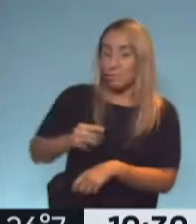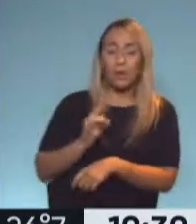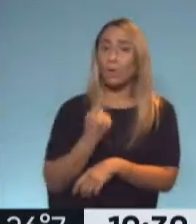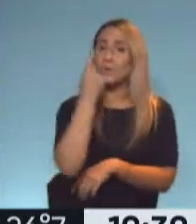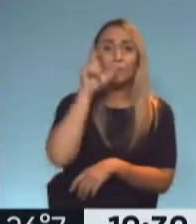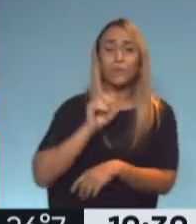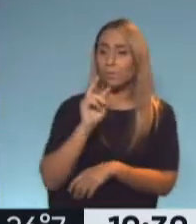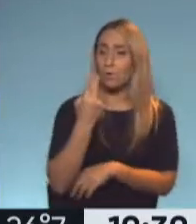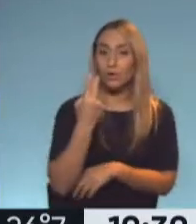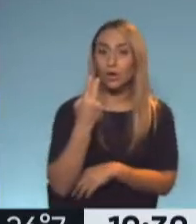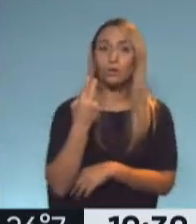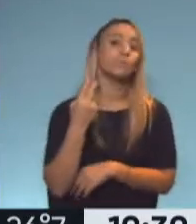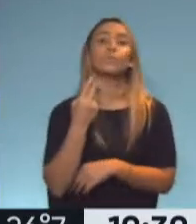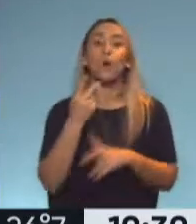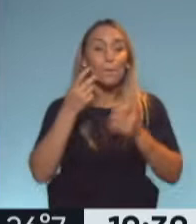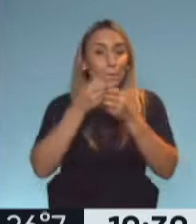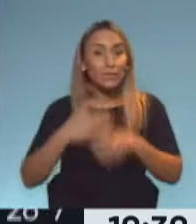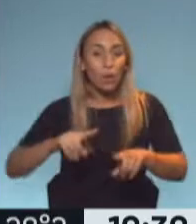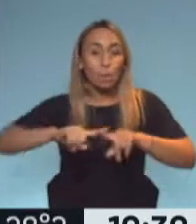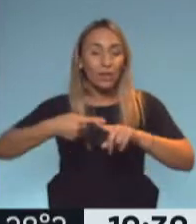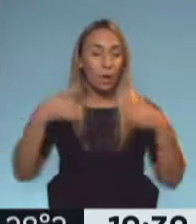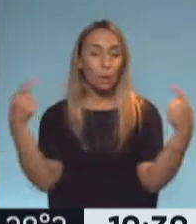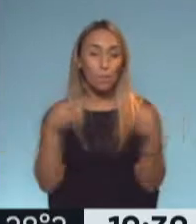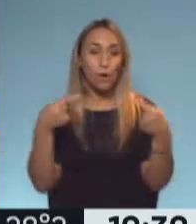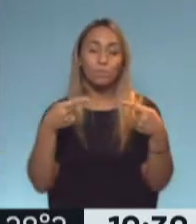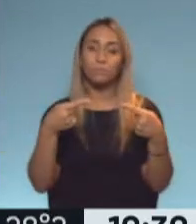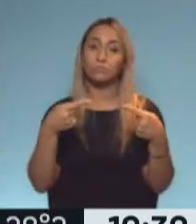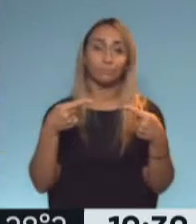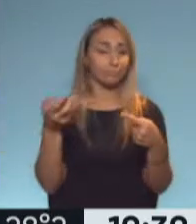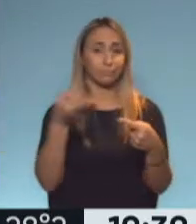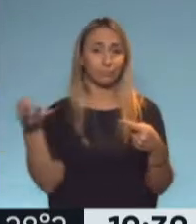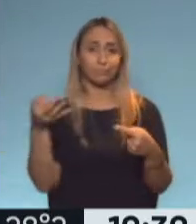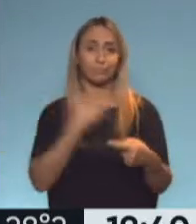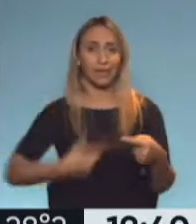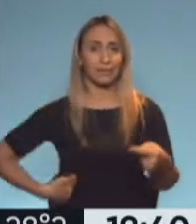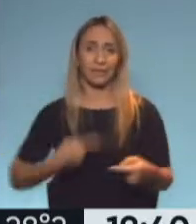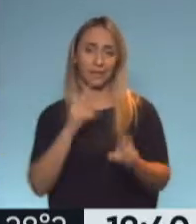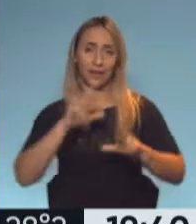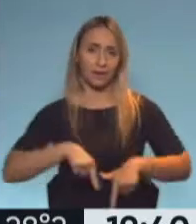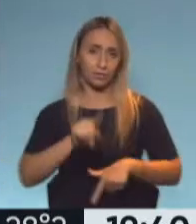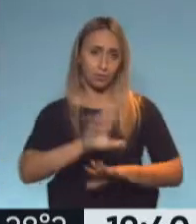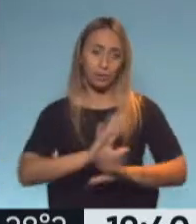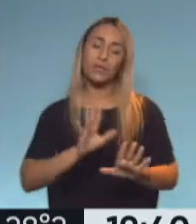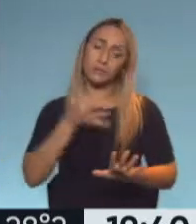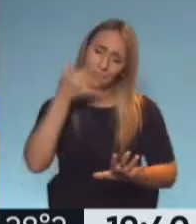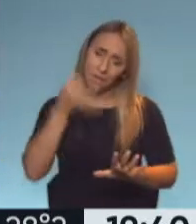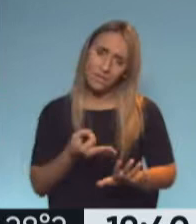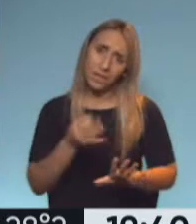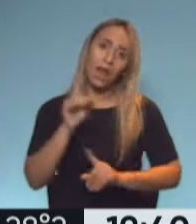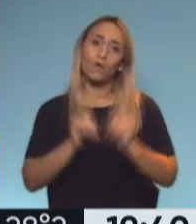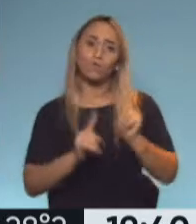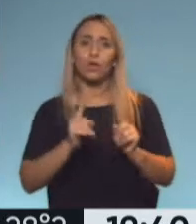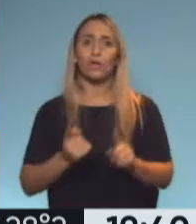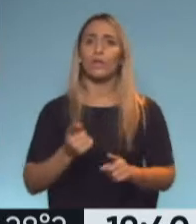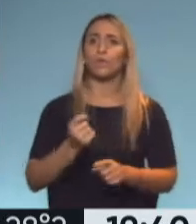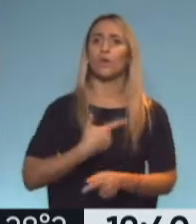una discusión política, tal cual lo dijo el presidente, y donde hubo sobre preocupaciones genuinas que pueden tener los comerciantes de